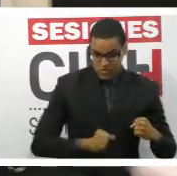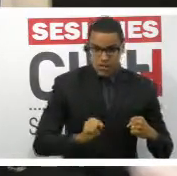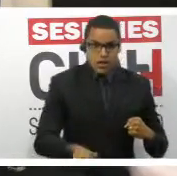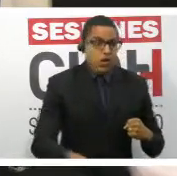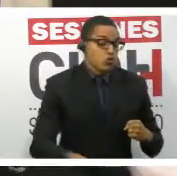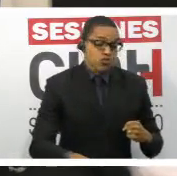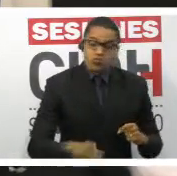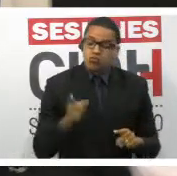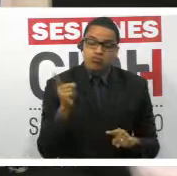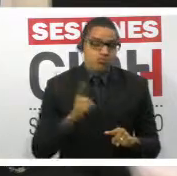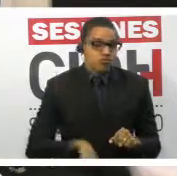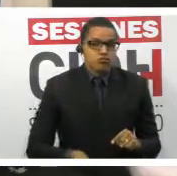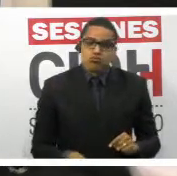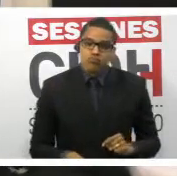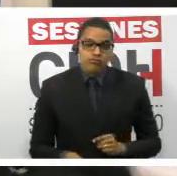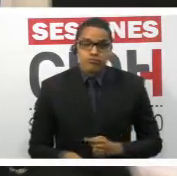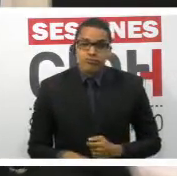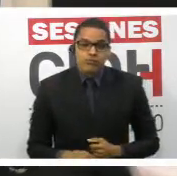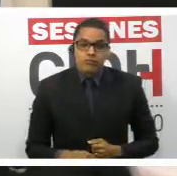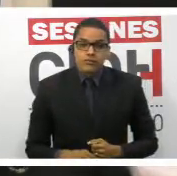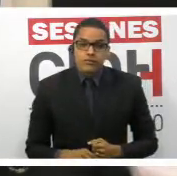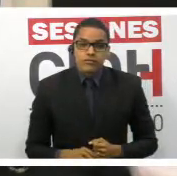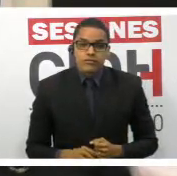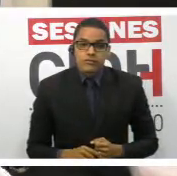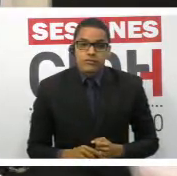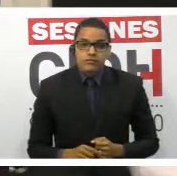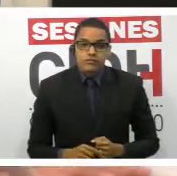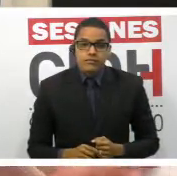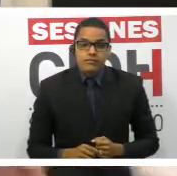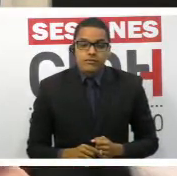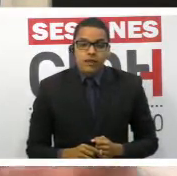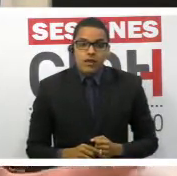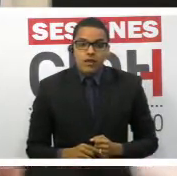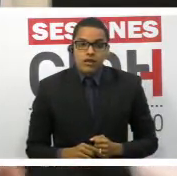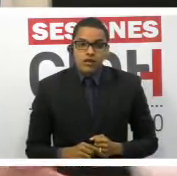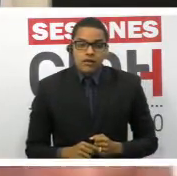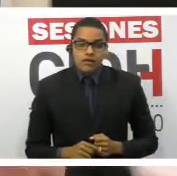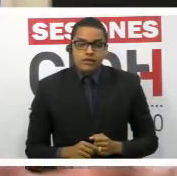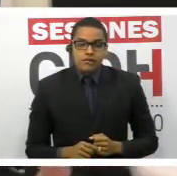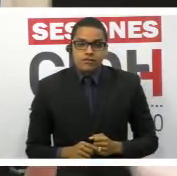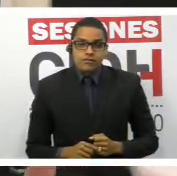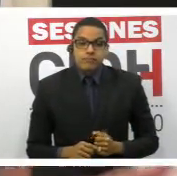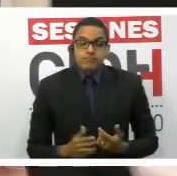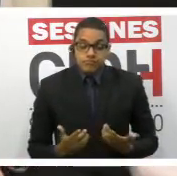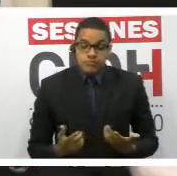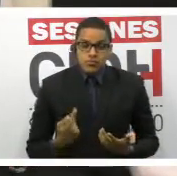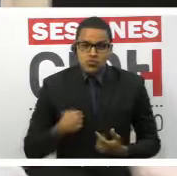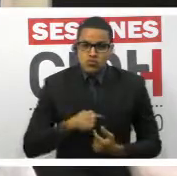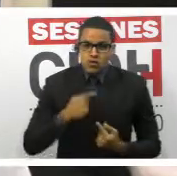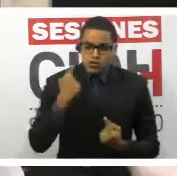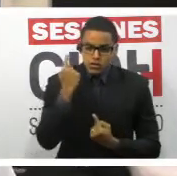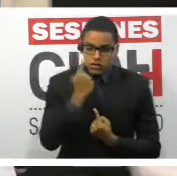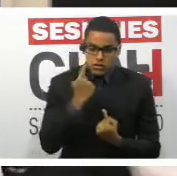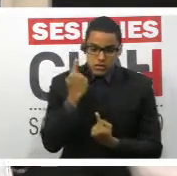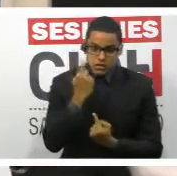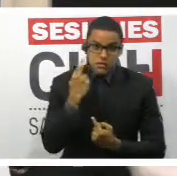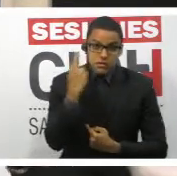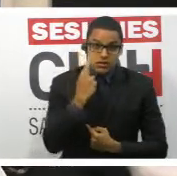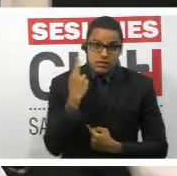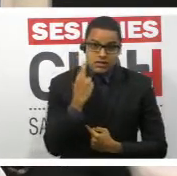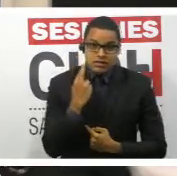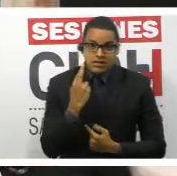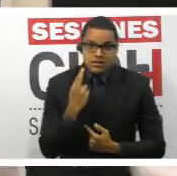argentina si nos parece digamos que es un tópico que pudiera resultar discriminatorio digamos no sea esa definición del